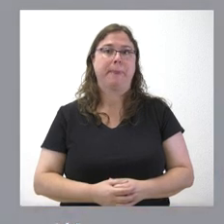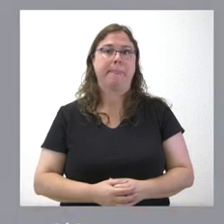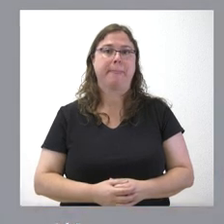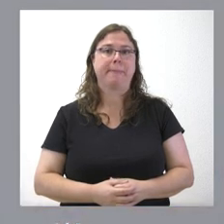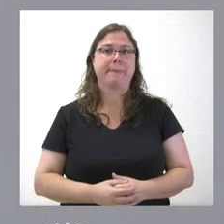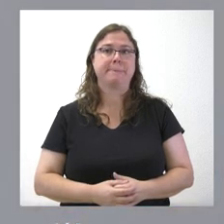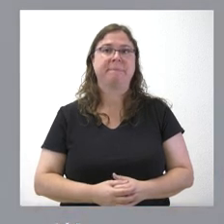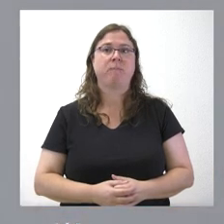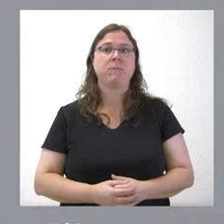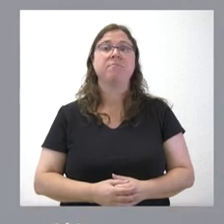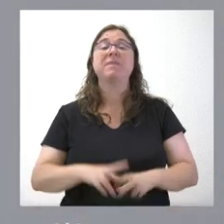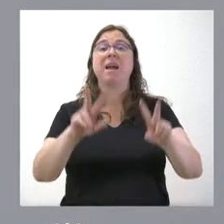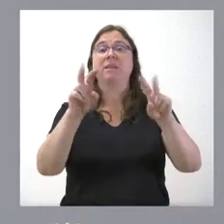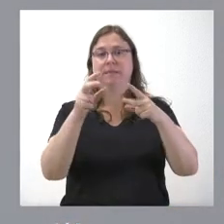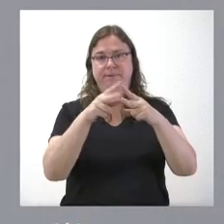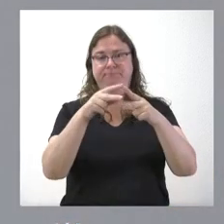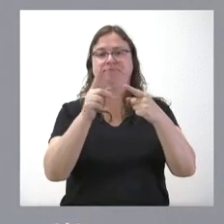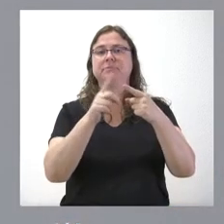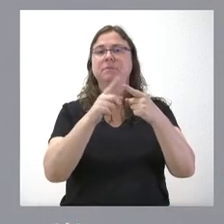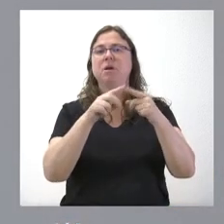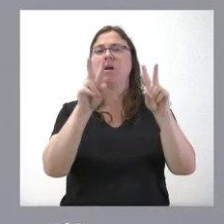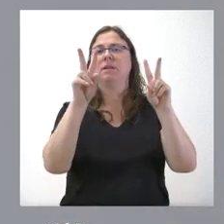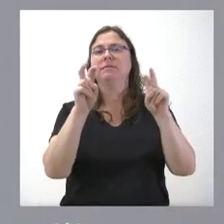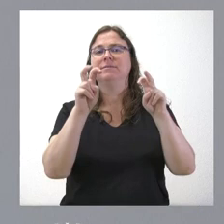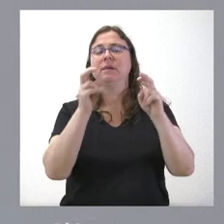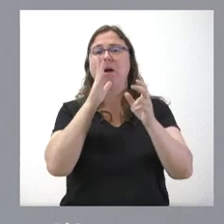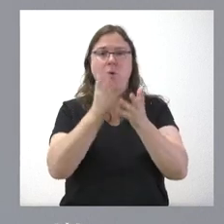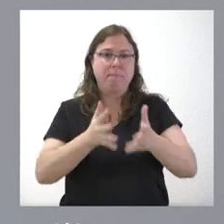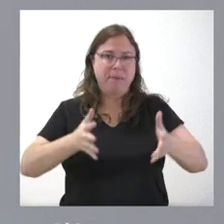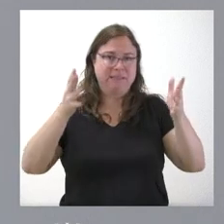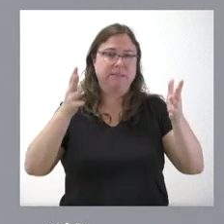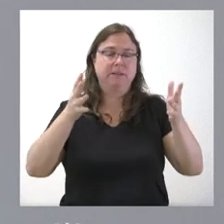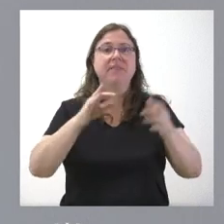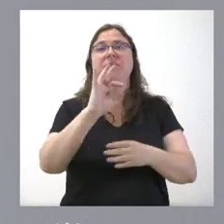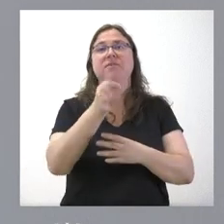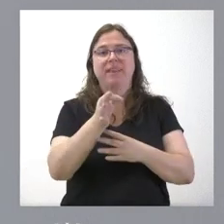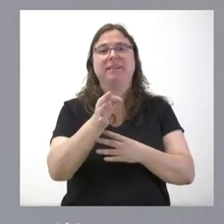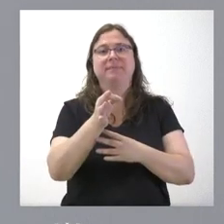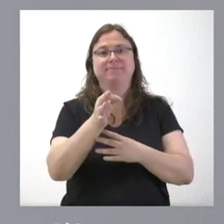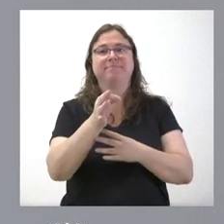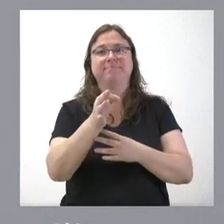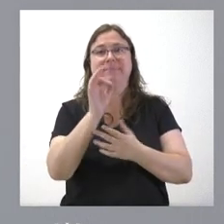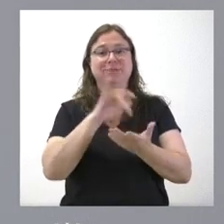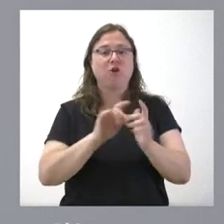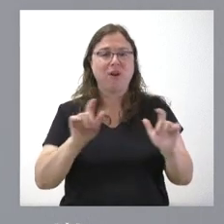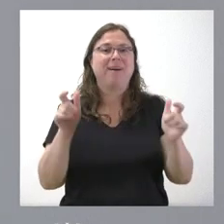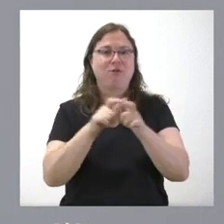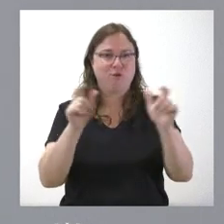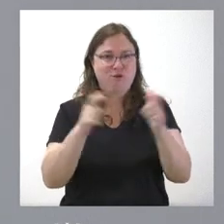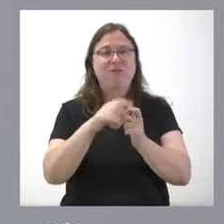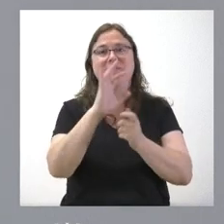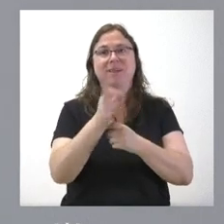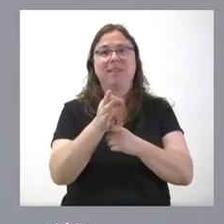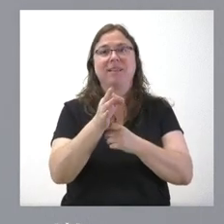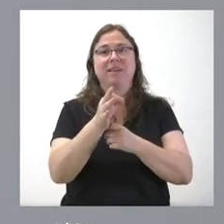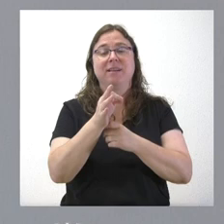pues las dos cuestiones que usted plantea el primero es en relación con los embalses Es verdad que entre las reuniones que yo tengo